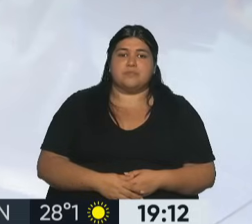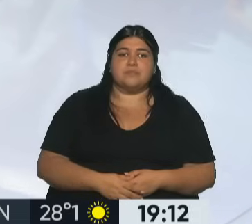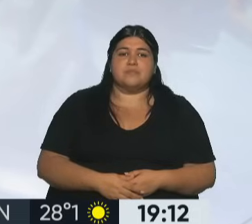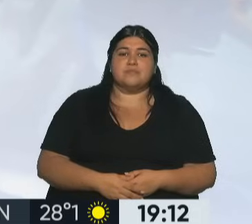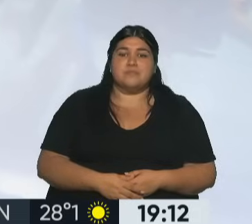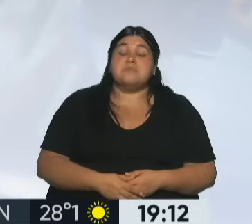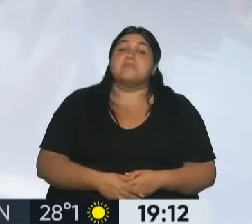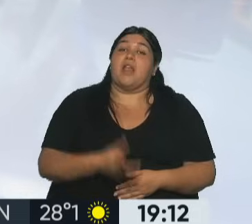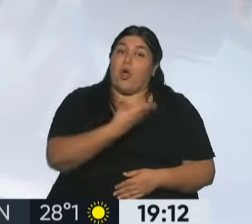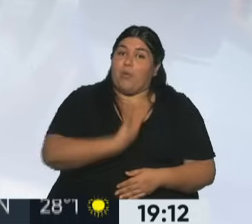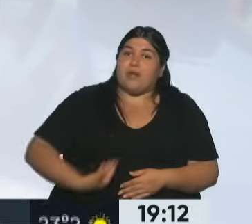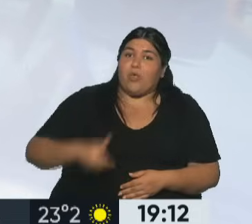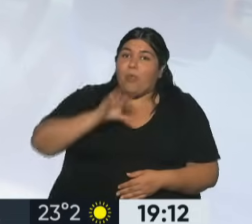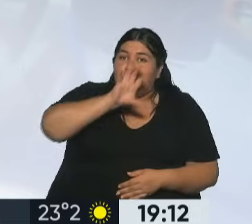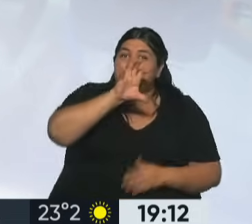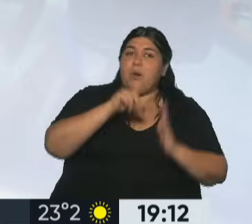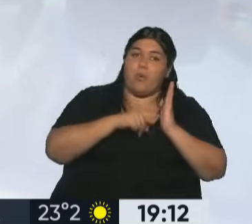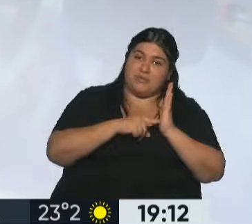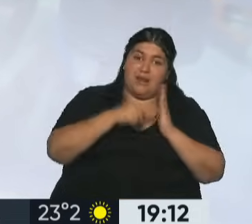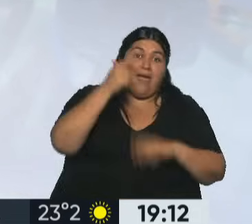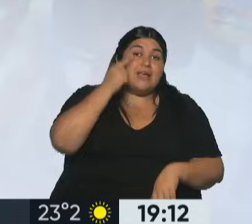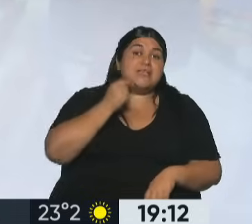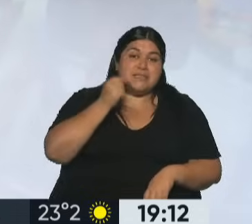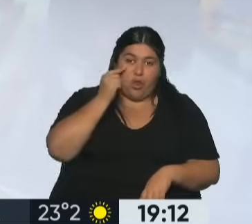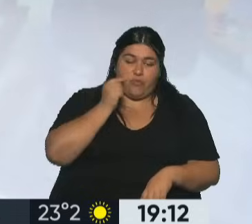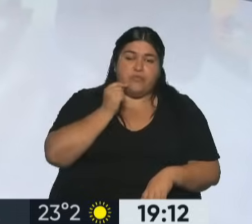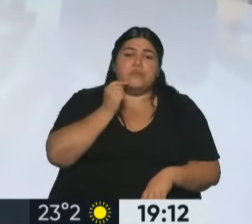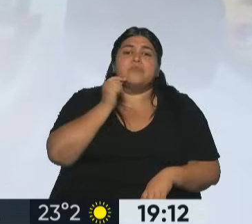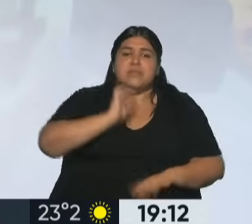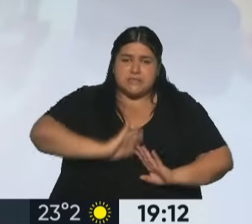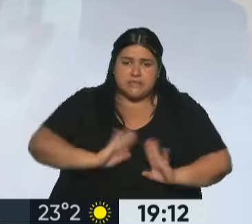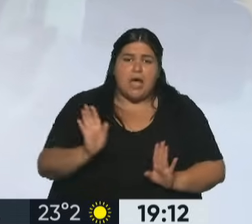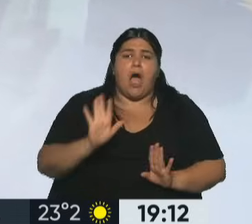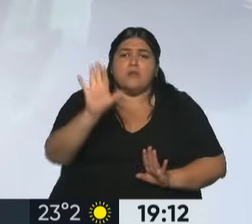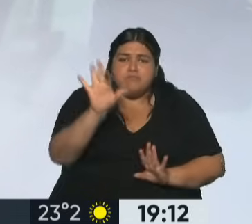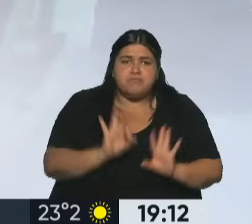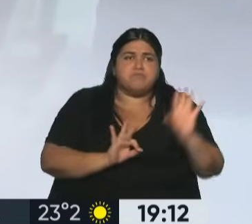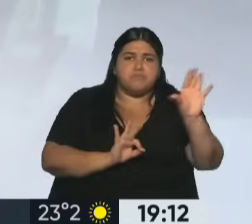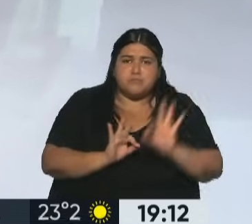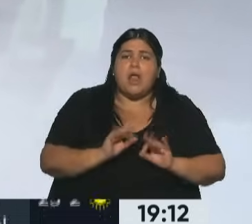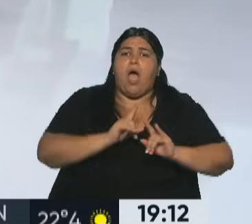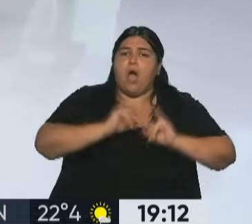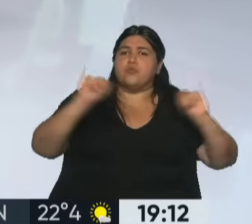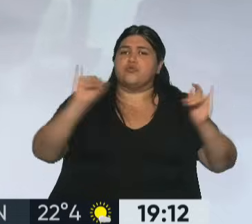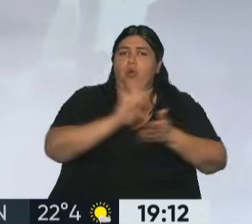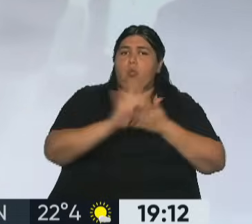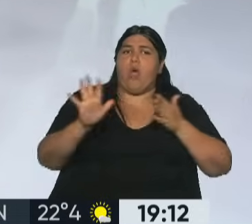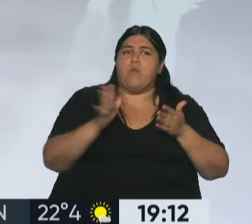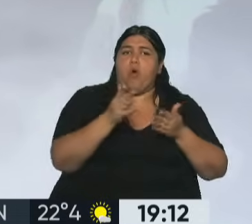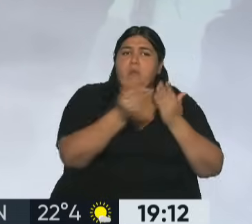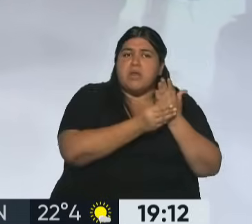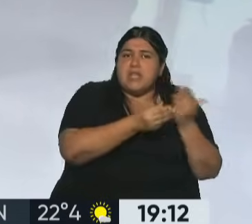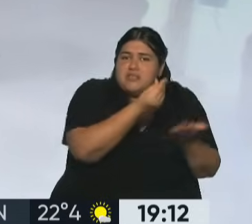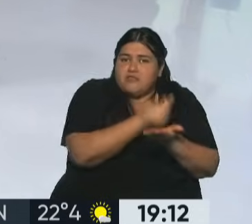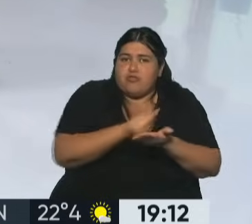y mientras tanto el gobernador de la provincia de Buenos Aires Axel kisil ha nombrado ha anunciado su nuevo gabinete de ministros